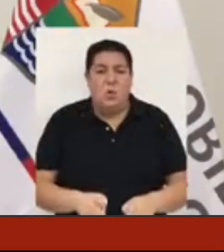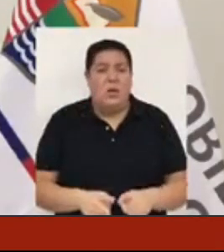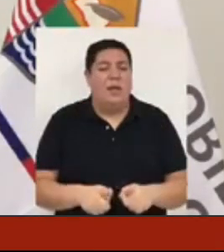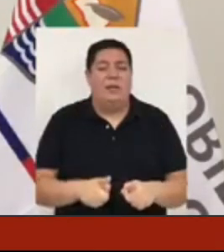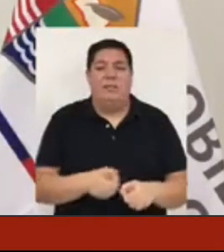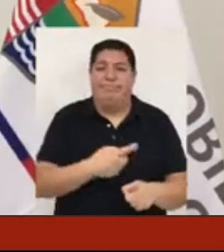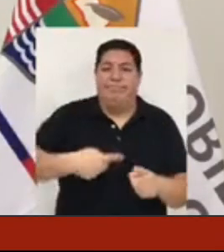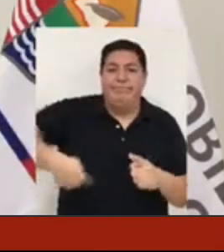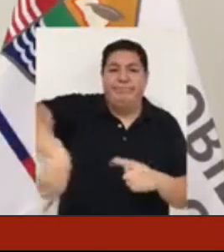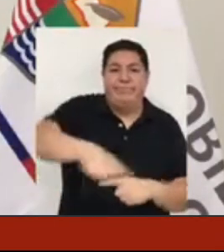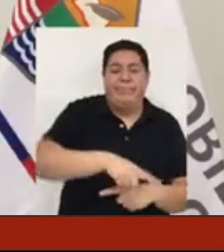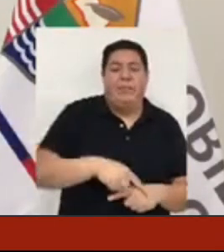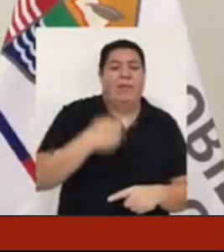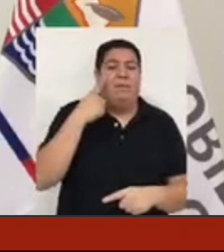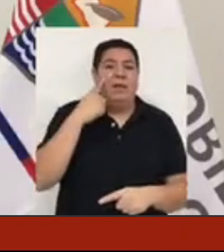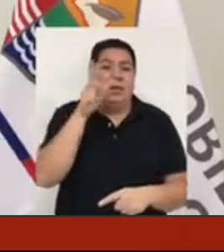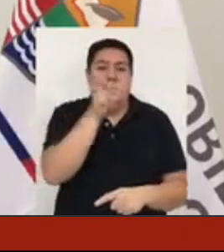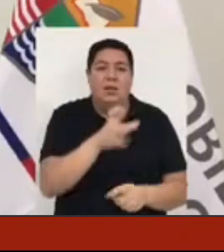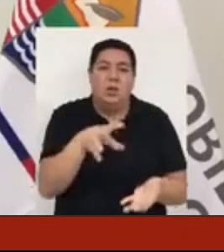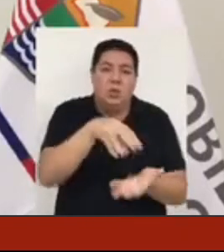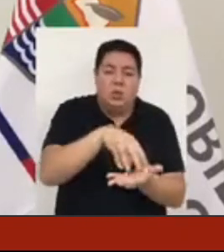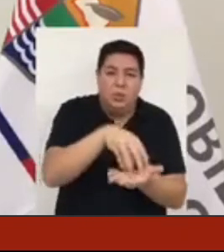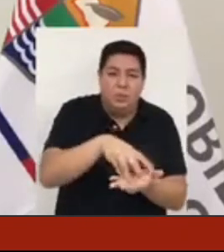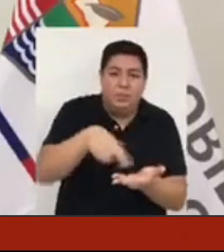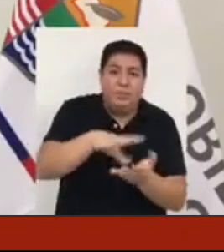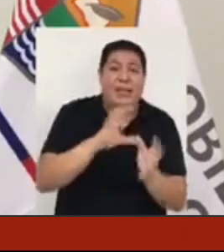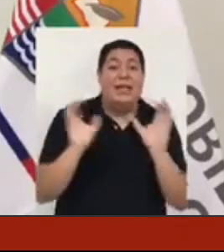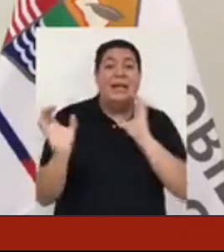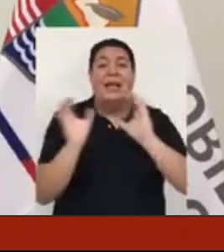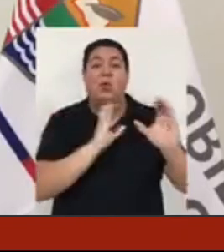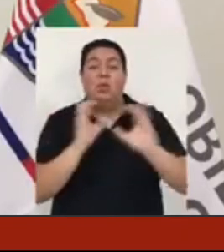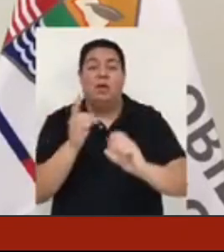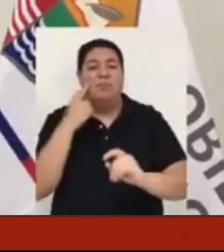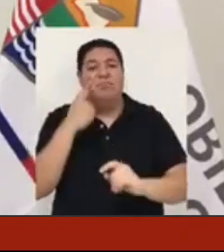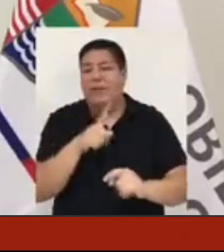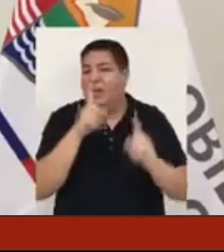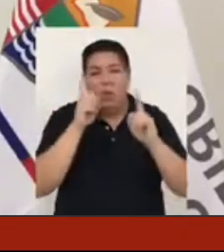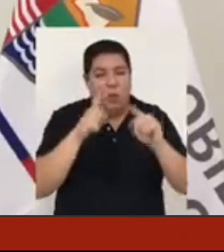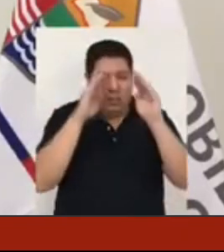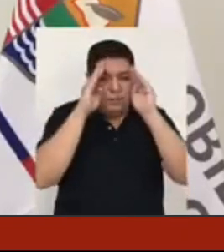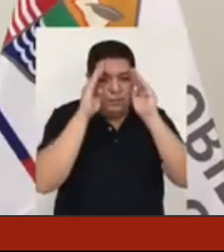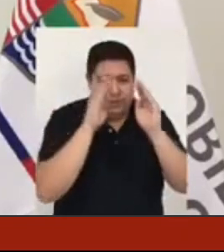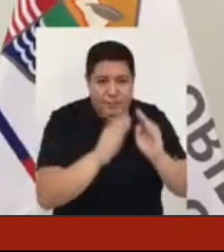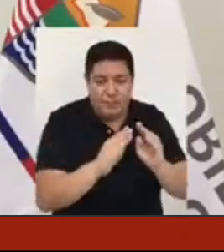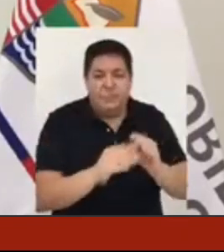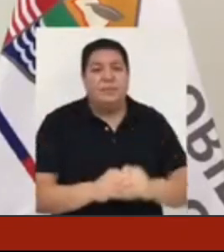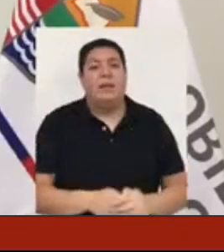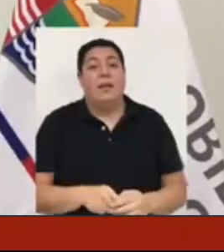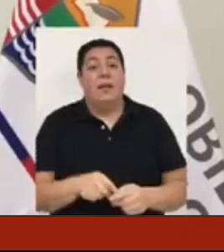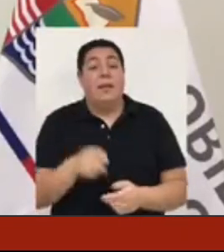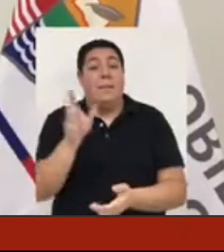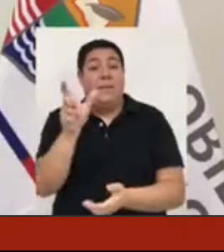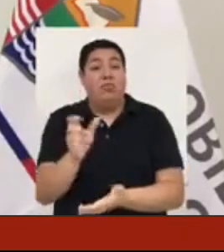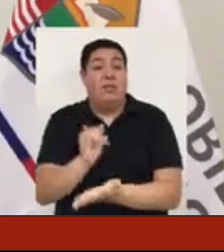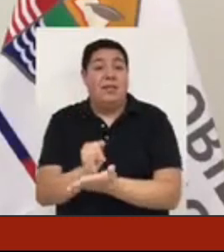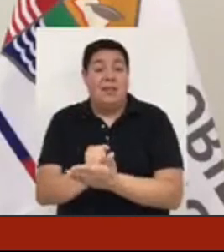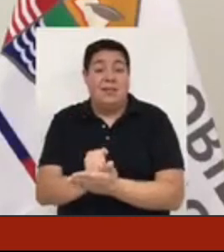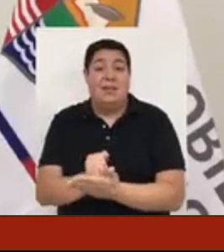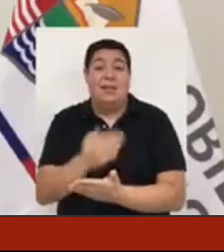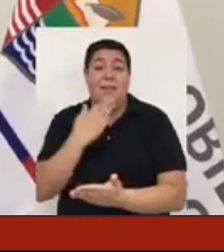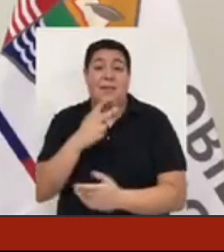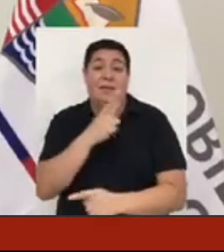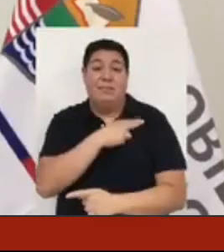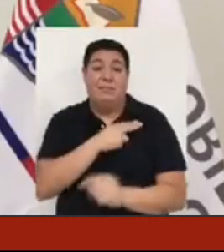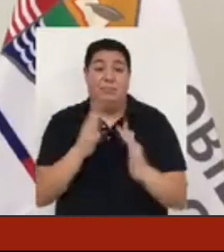medidas sobre todo para la provincia de cauquenes medidas que se están viendo con el intendente y el general a cargo